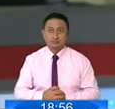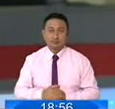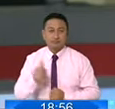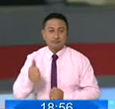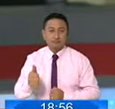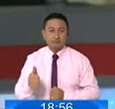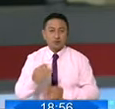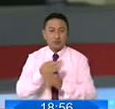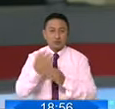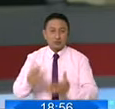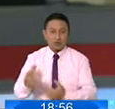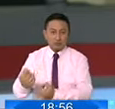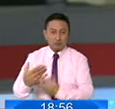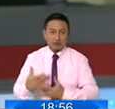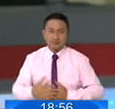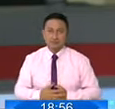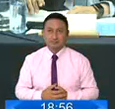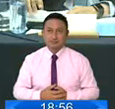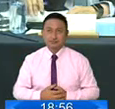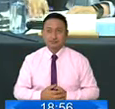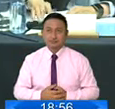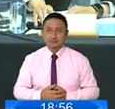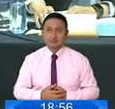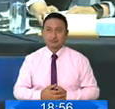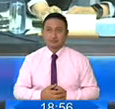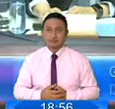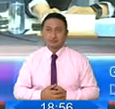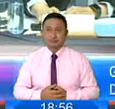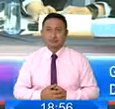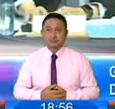conocer funcionarios del régimen.